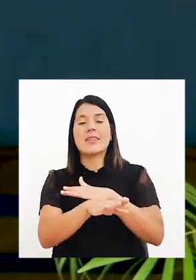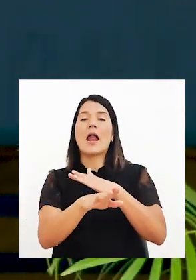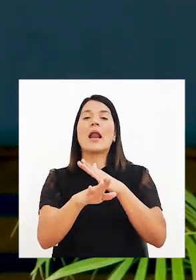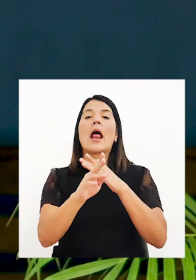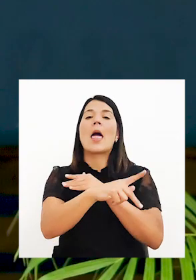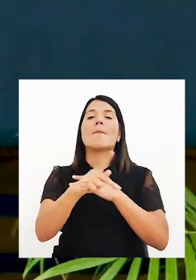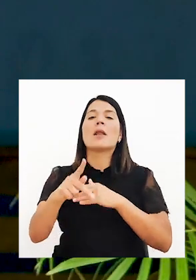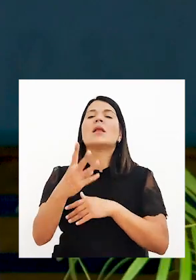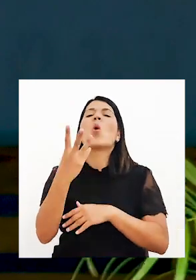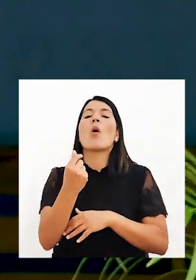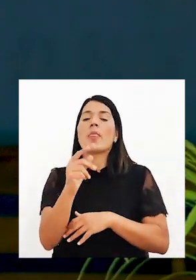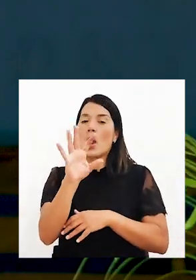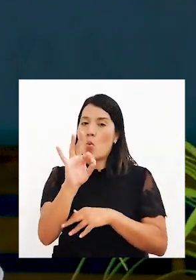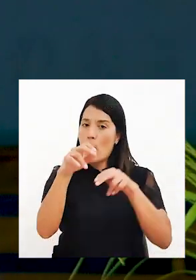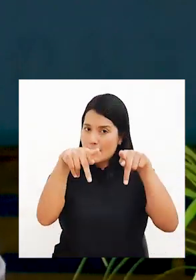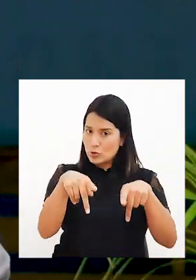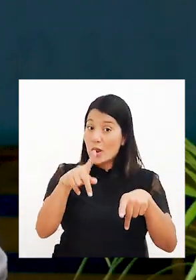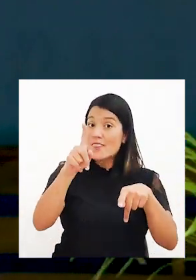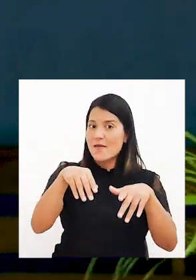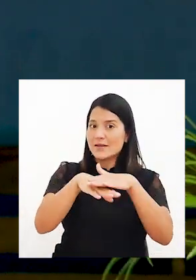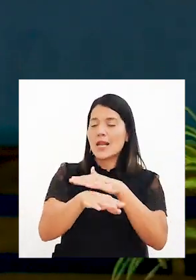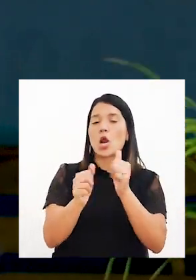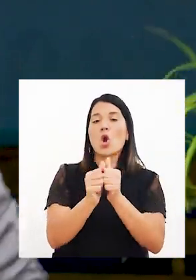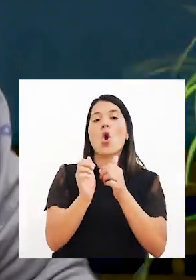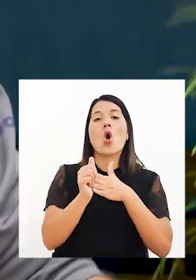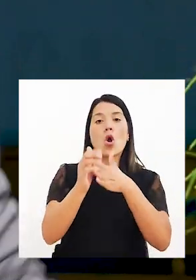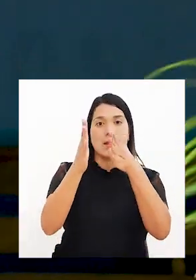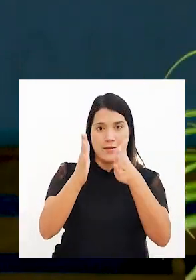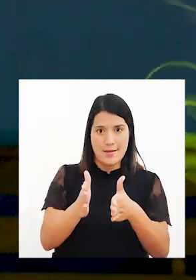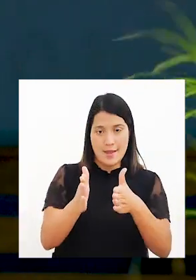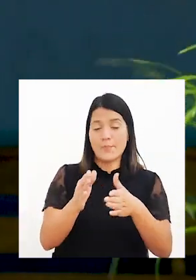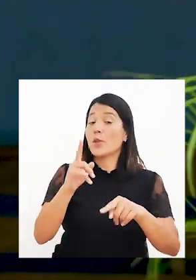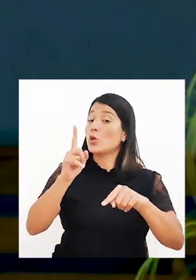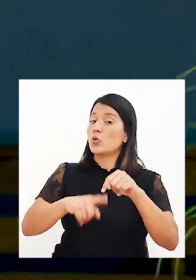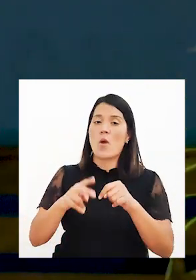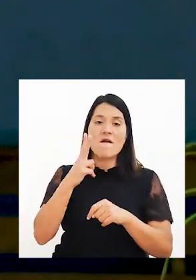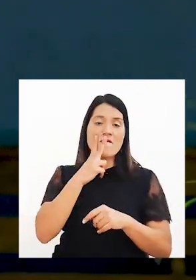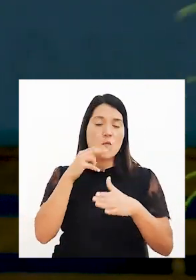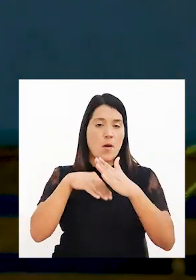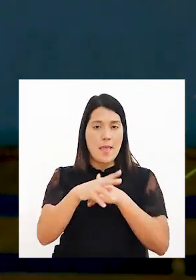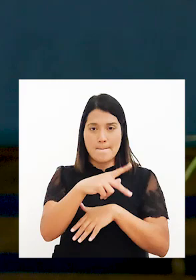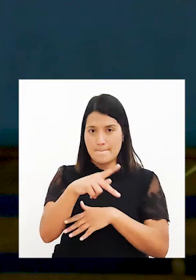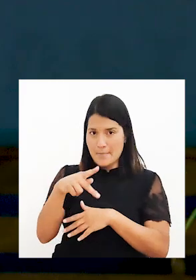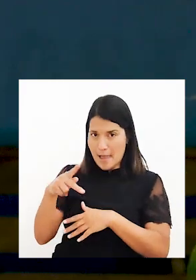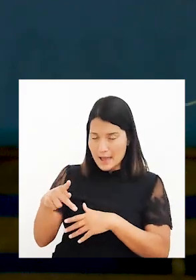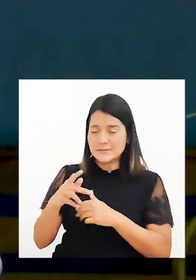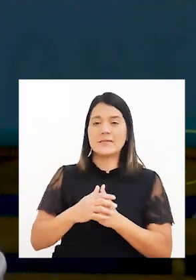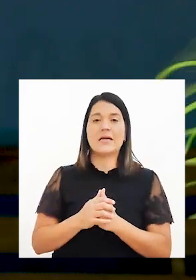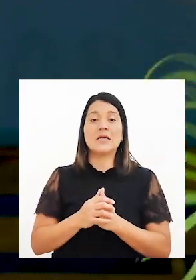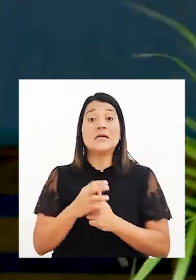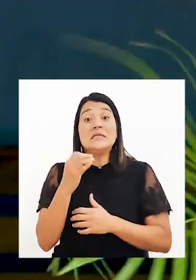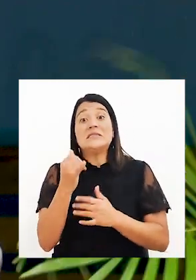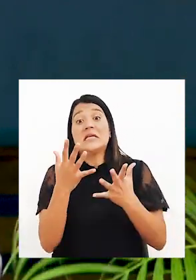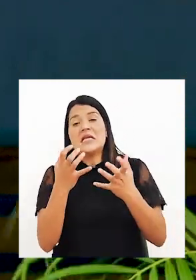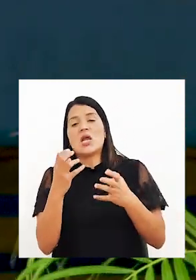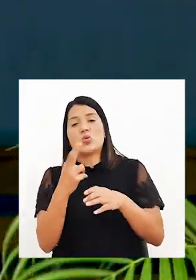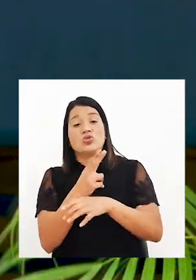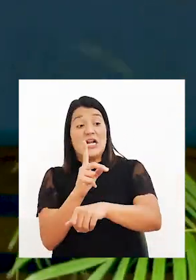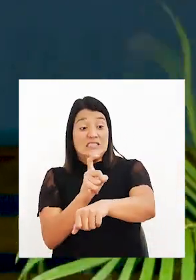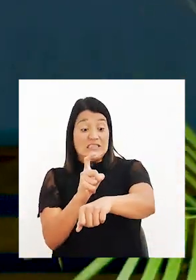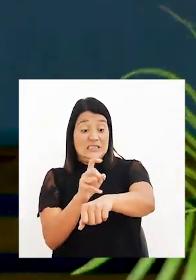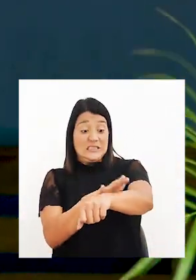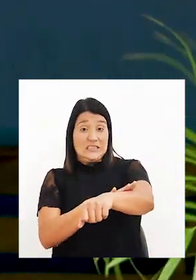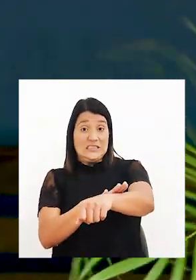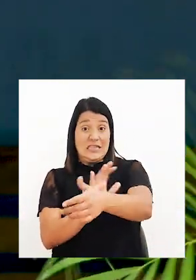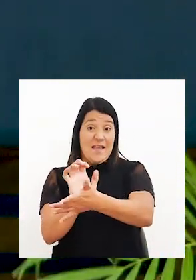9 personas, 10 con el guía local, ¿verdad? No se puede fumar en la playa. Si quieres usar repelente, tienes que